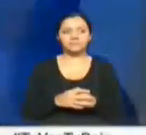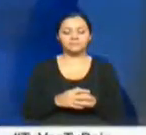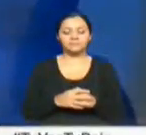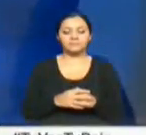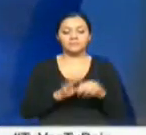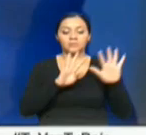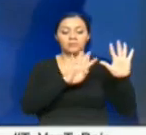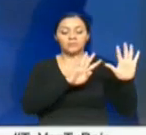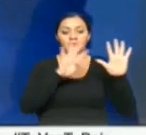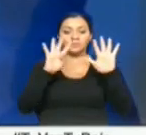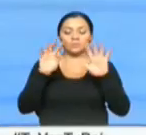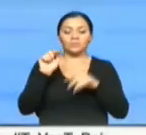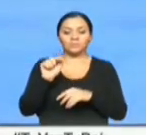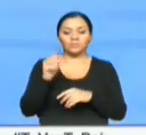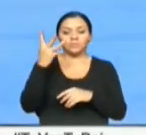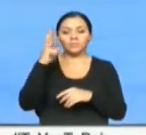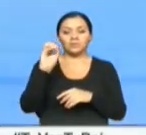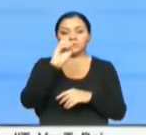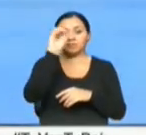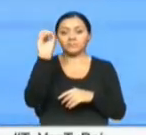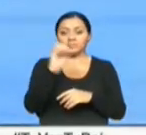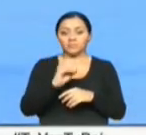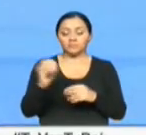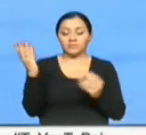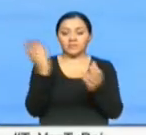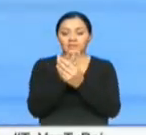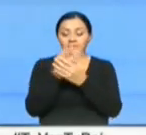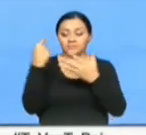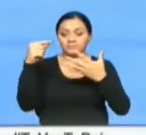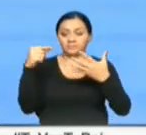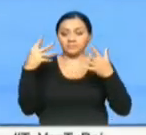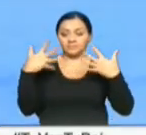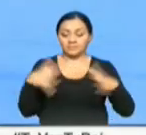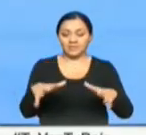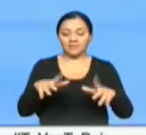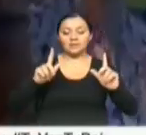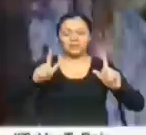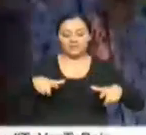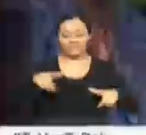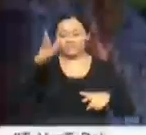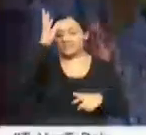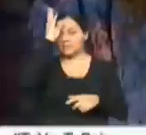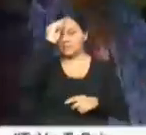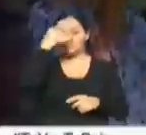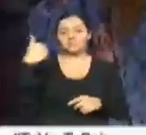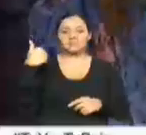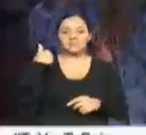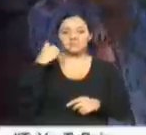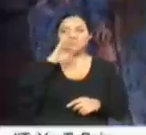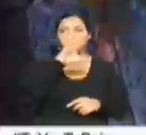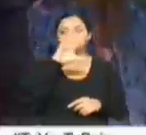Con el 99.40% de las actas escrutadas, el binomio Lenin Moreno-Jorge Glass obtiene el